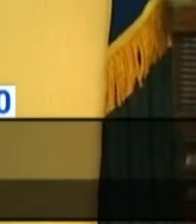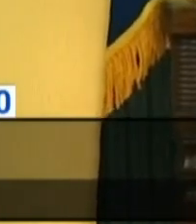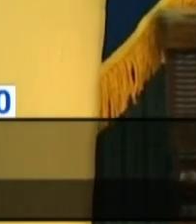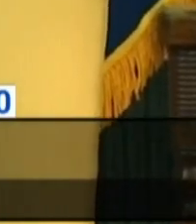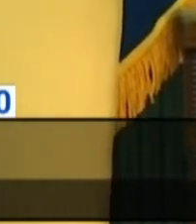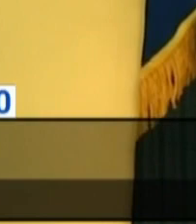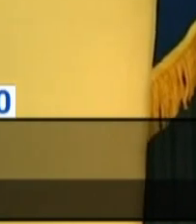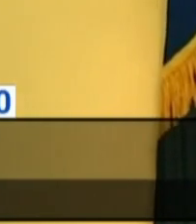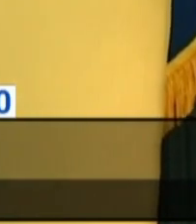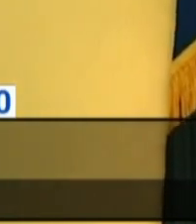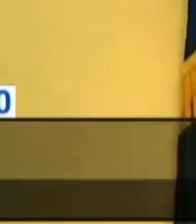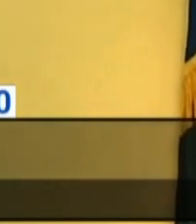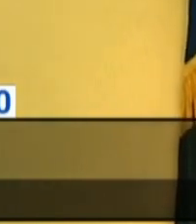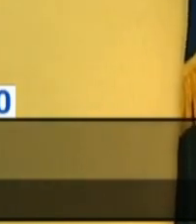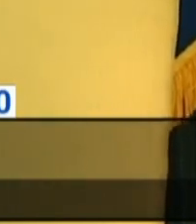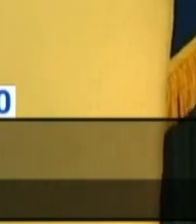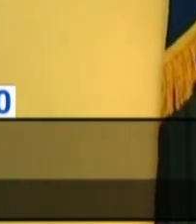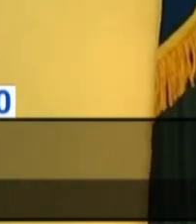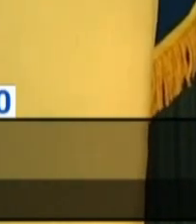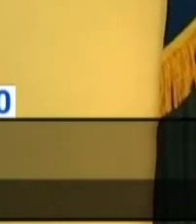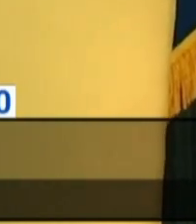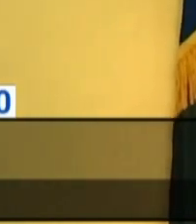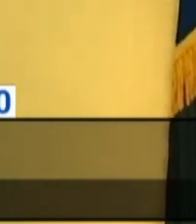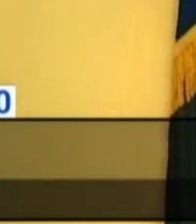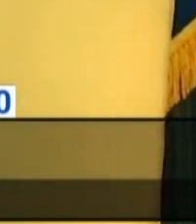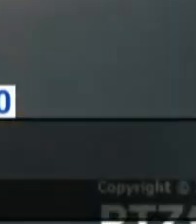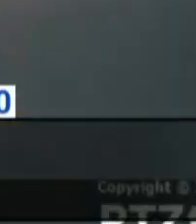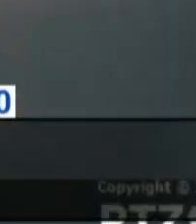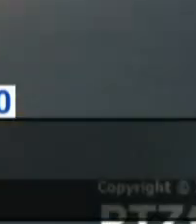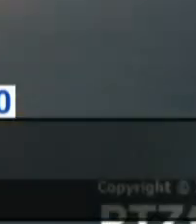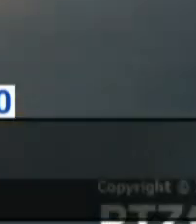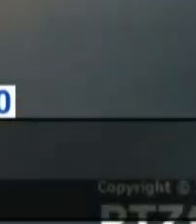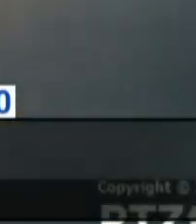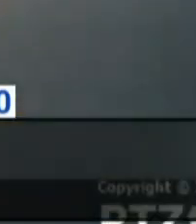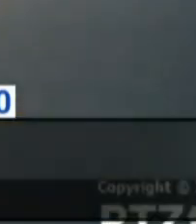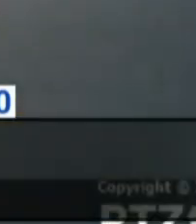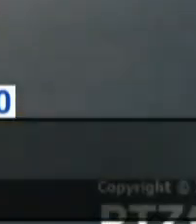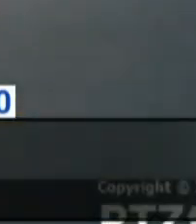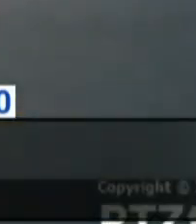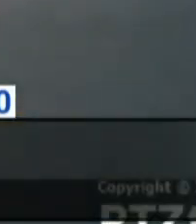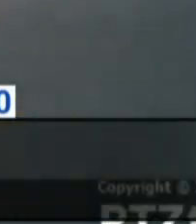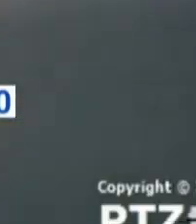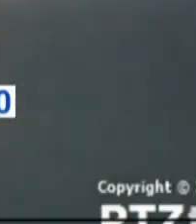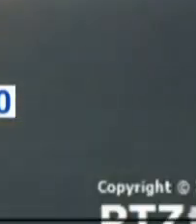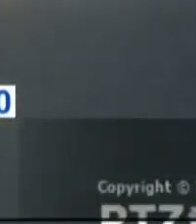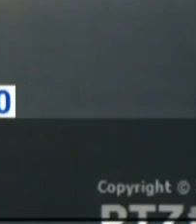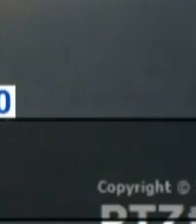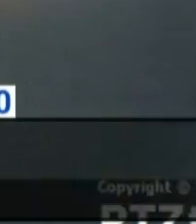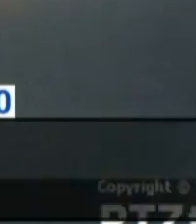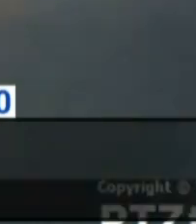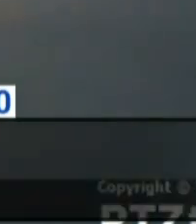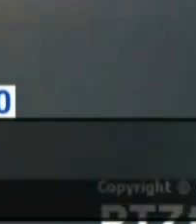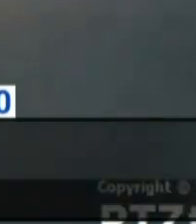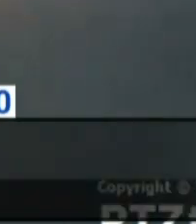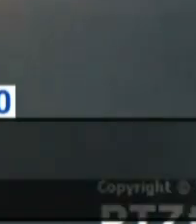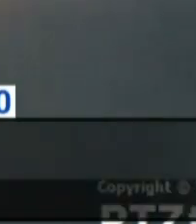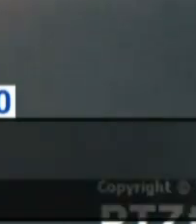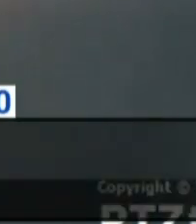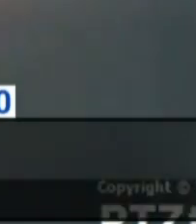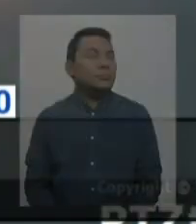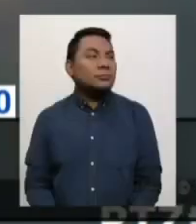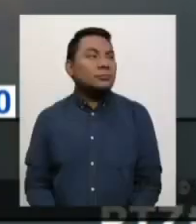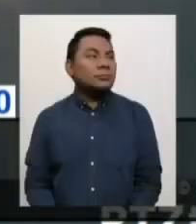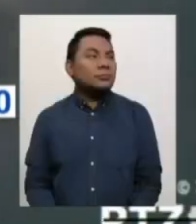Rico y otros lugares. Lo sabremos pronto, pero parece que no se ve bien. El último huracán Harvey dejó cerca de 60 muertos